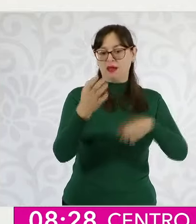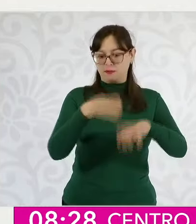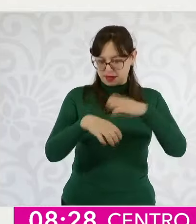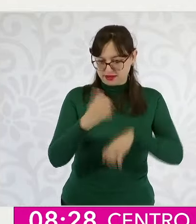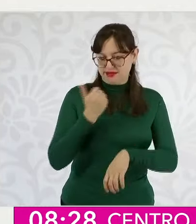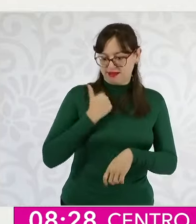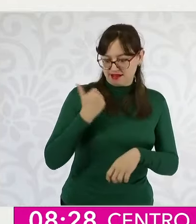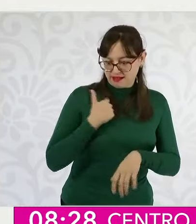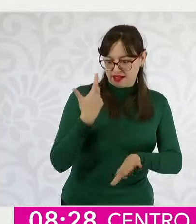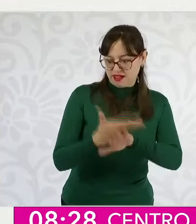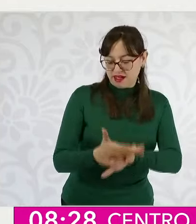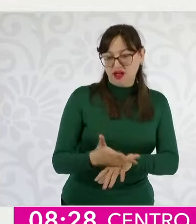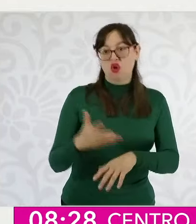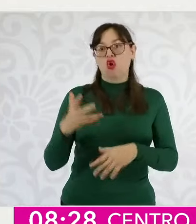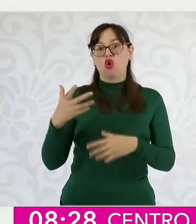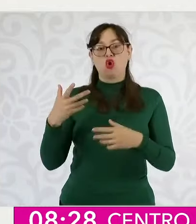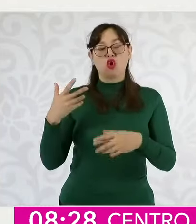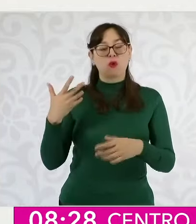los pueblos.